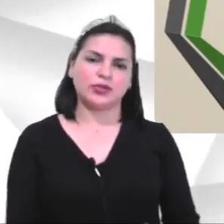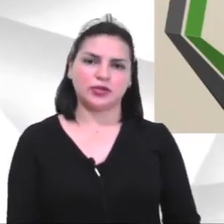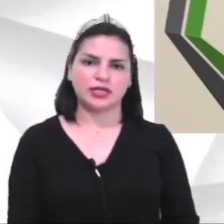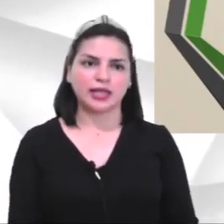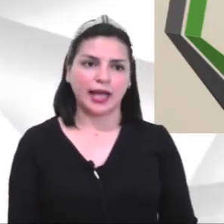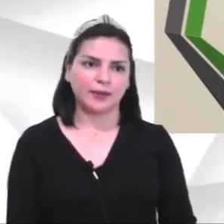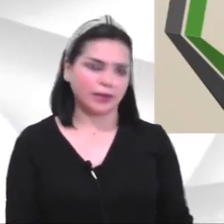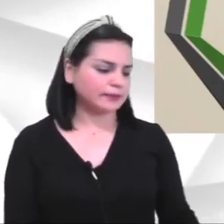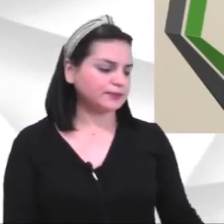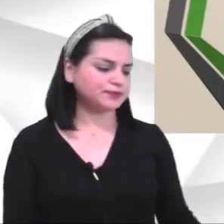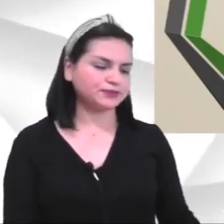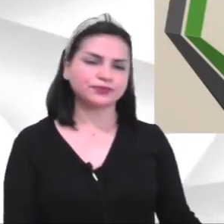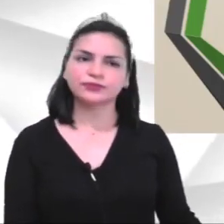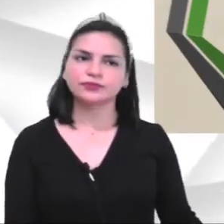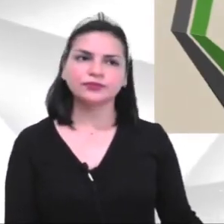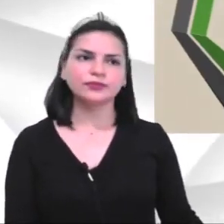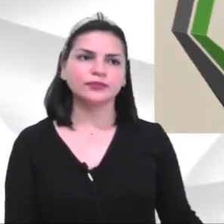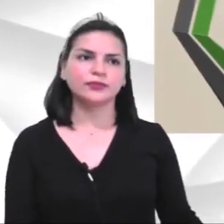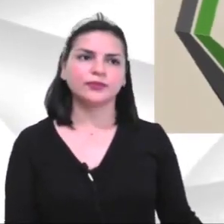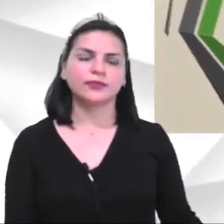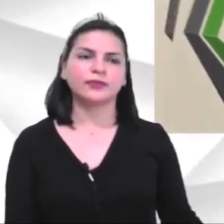esa persona se cambia.